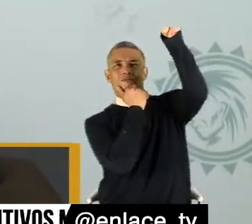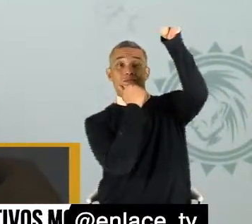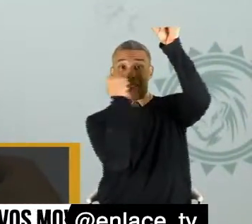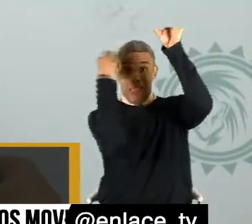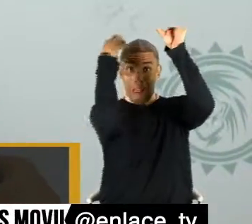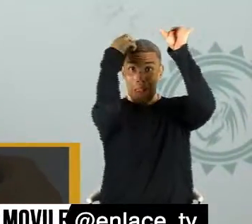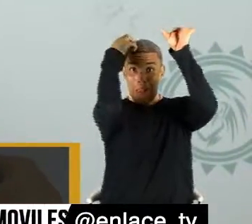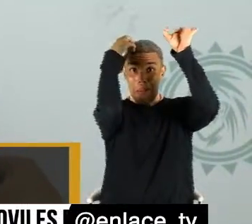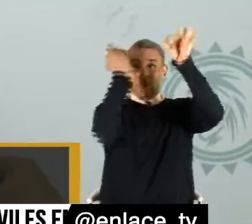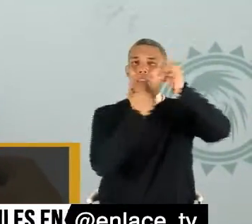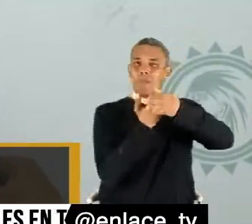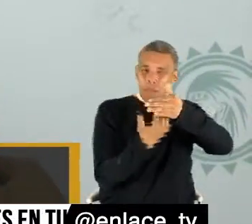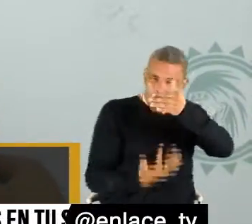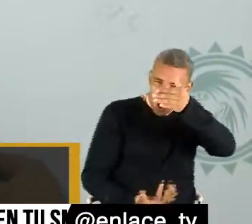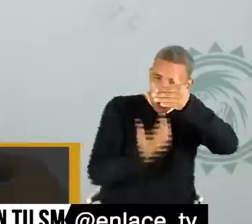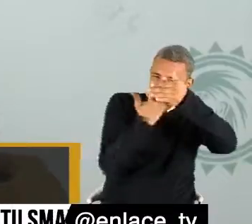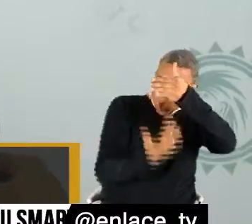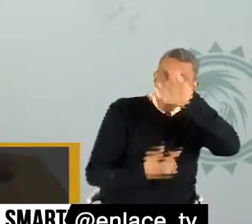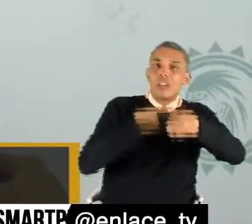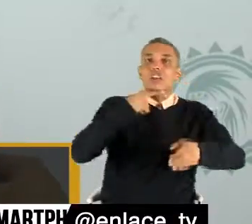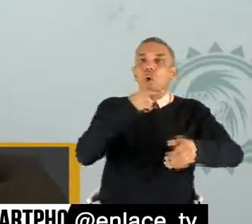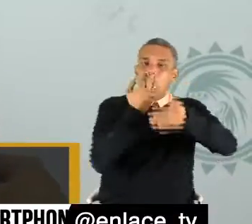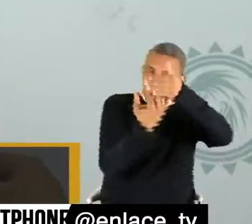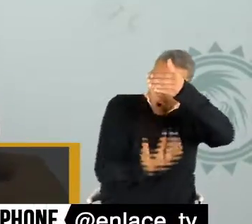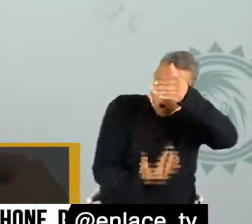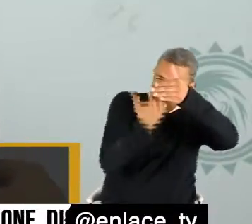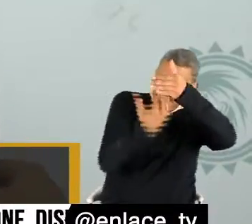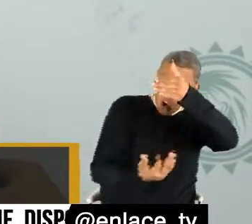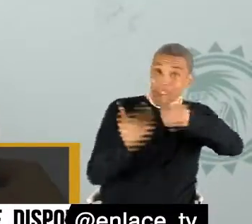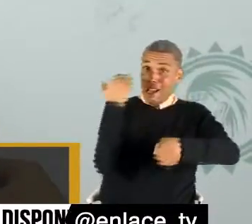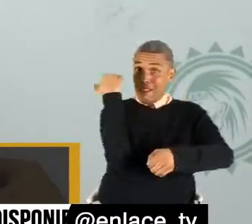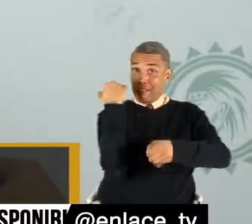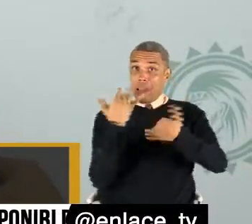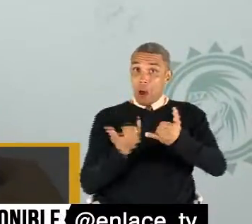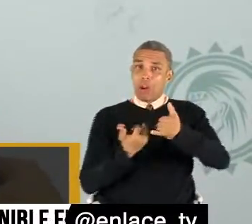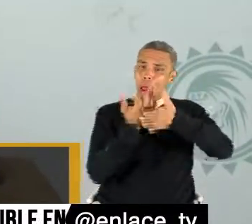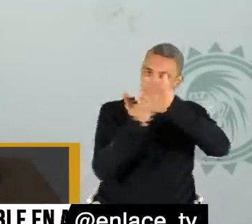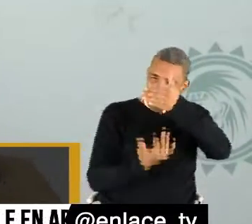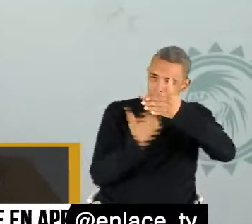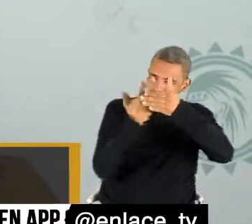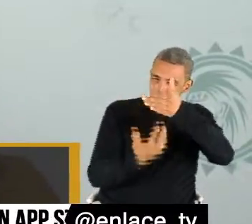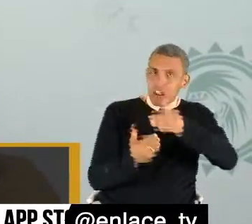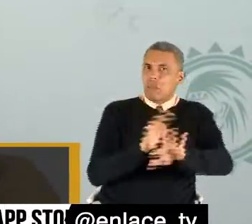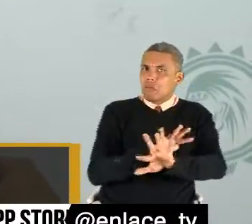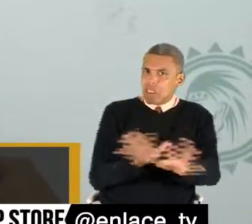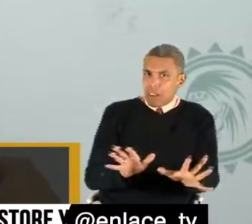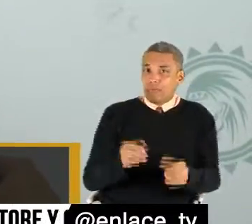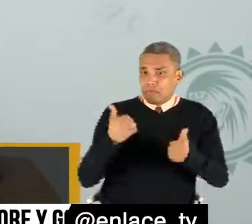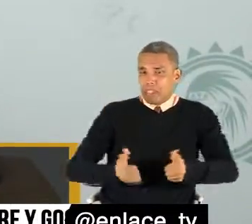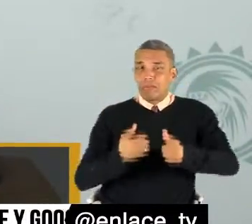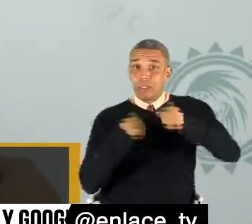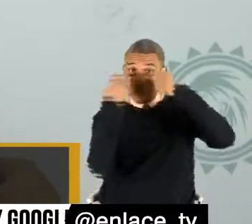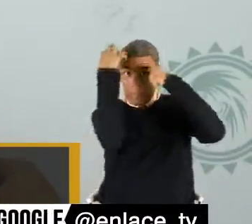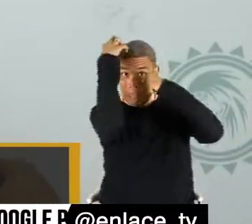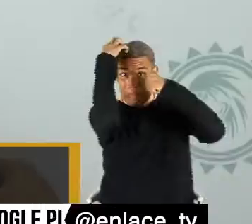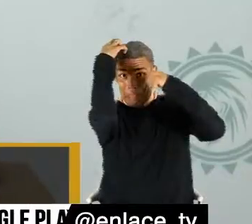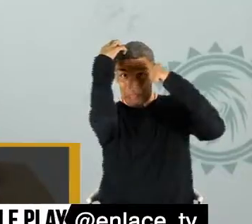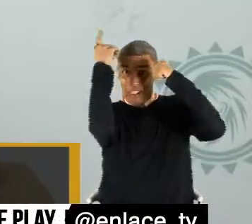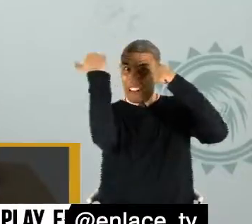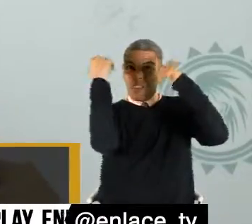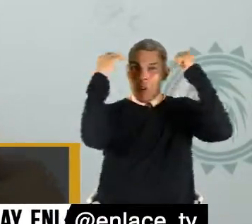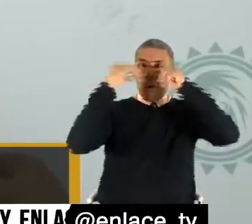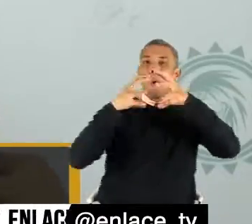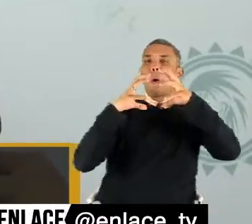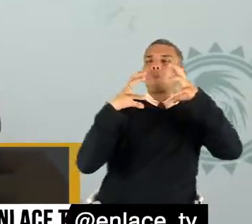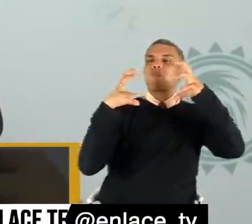aumentado. Continuaba, pero era leve, pero no había aumentado. Y pues el edema también había disminuido un poco. Entonces ya le están retirando los sedantes,